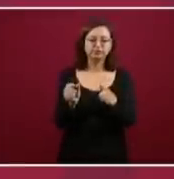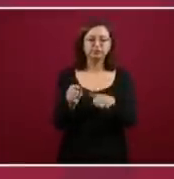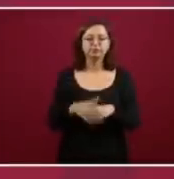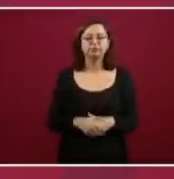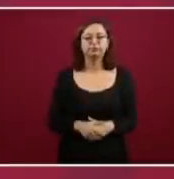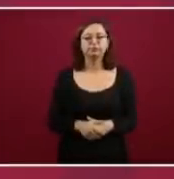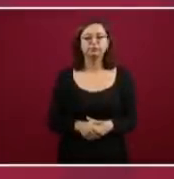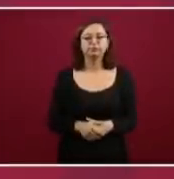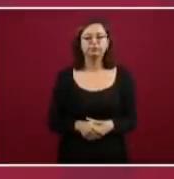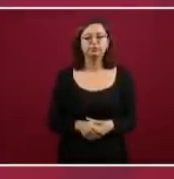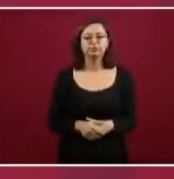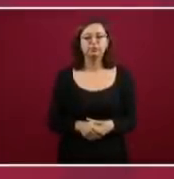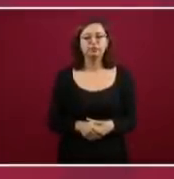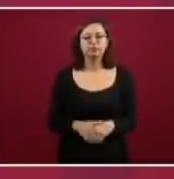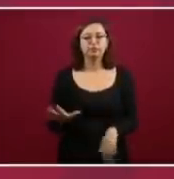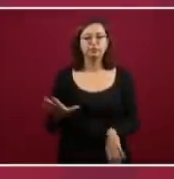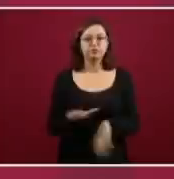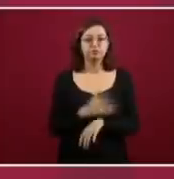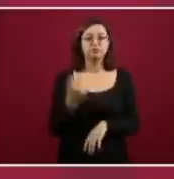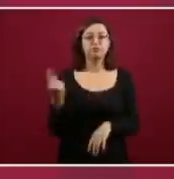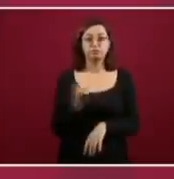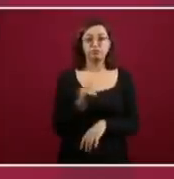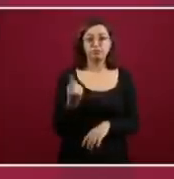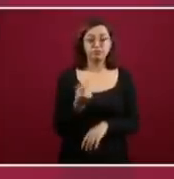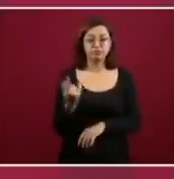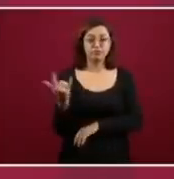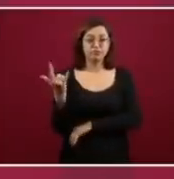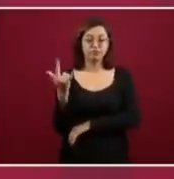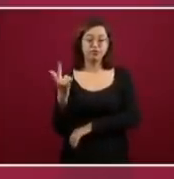porque el avión se envió